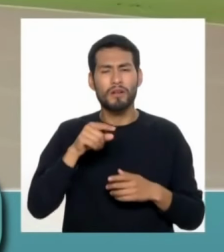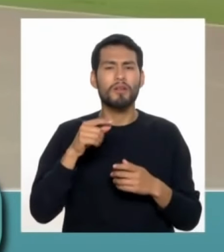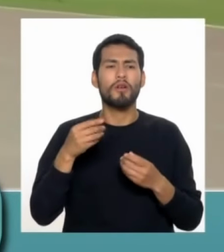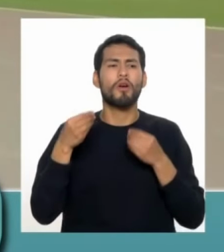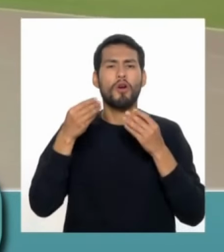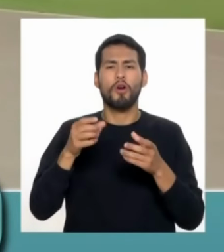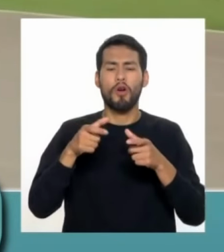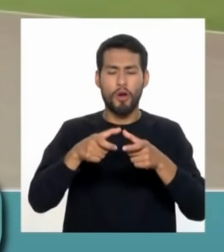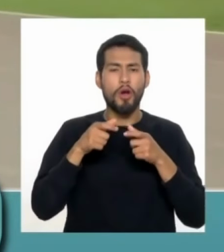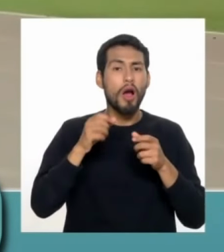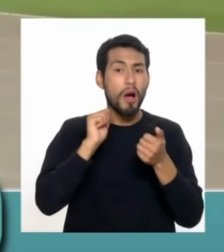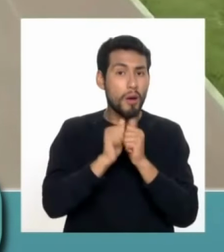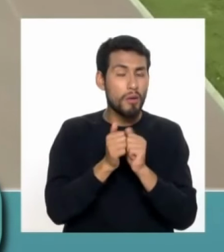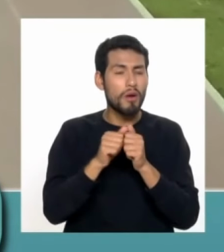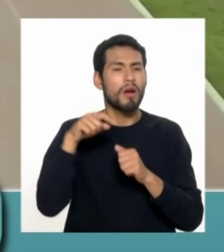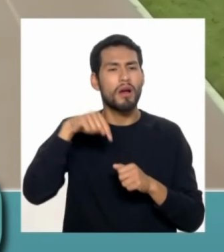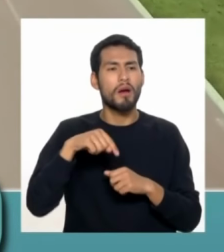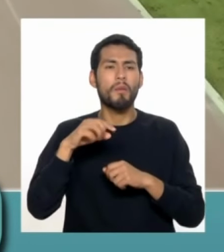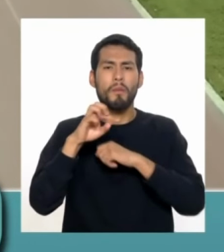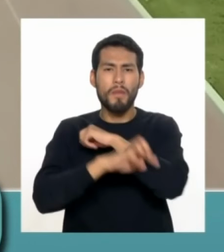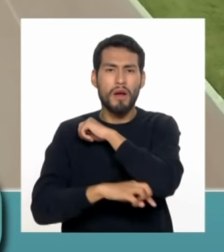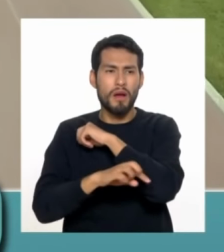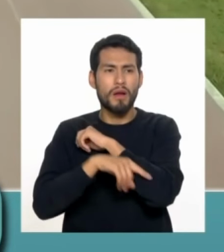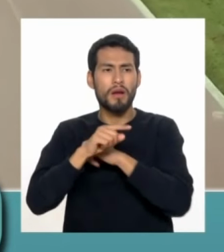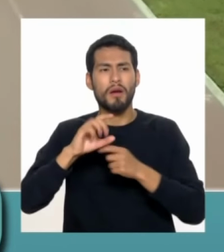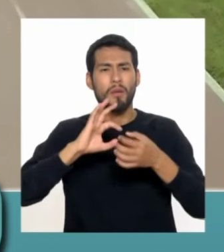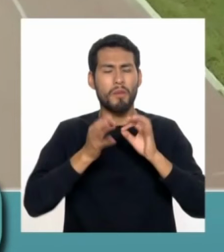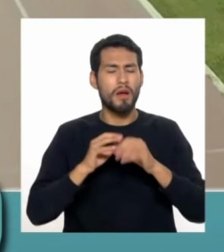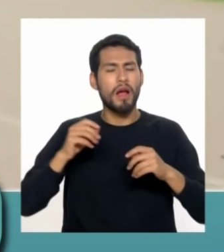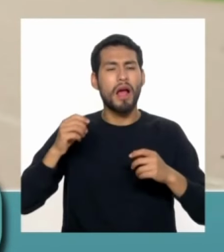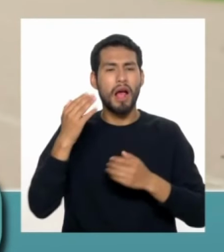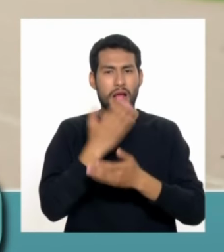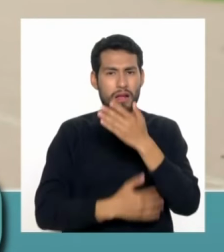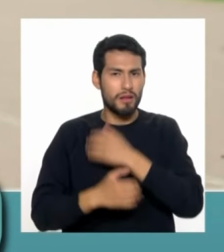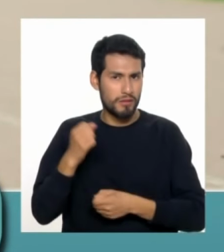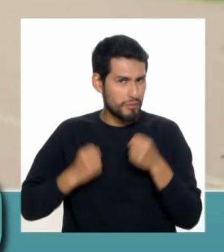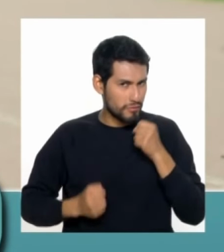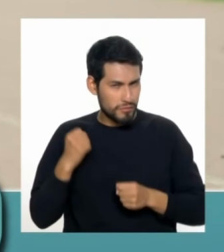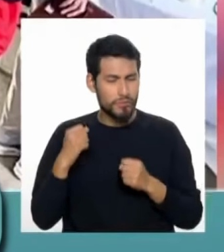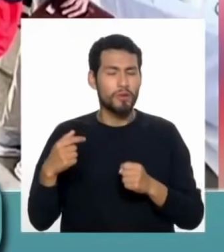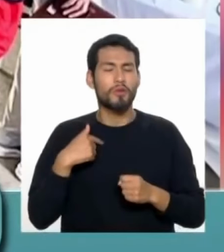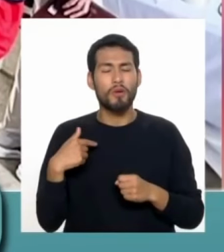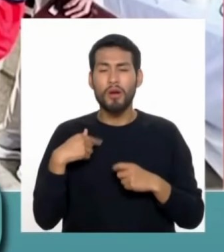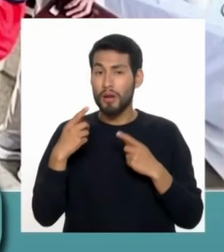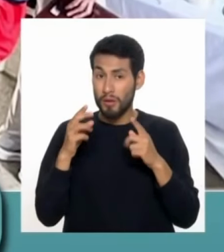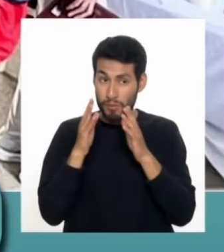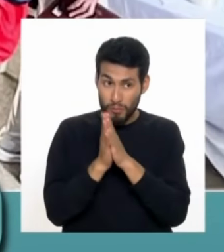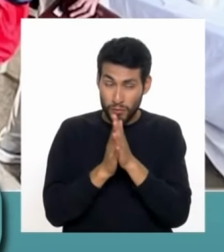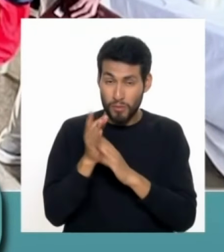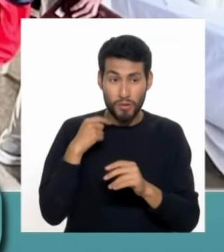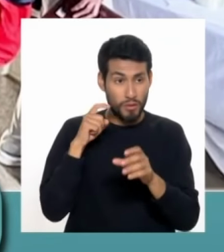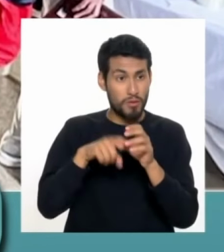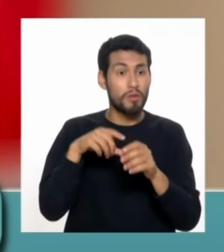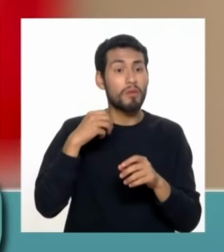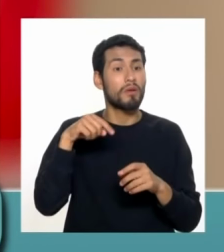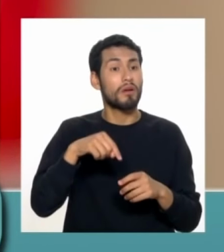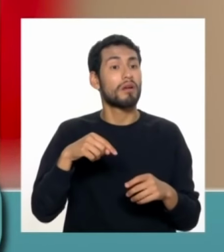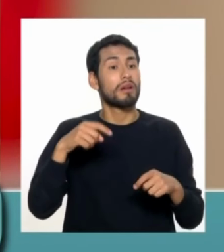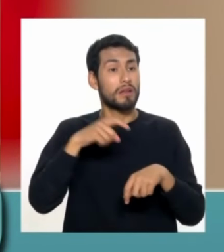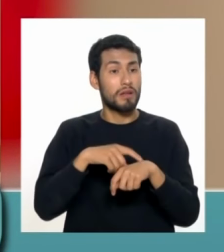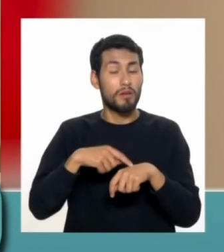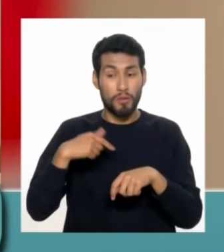los cupos designados a cada país en la prueba de paratletismo, pues, ¿no? Ah, okay. Estoy a la espera de la clasificación porque los tiempos que